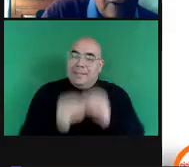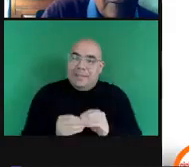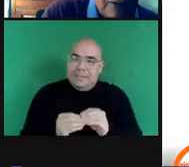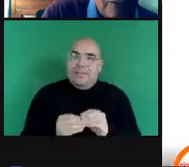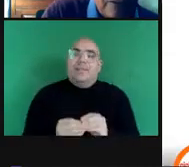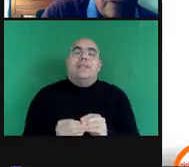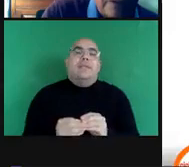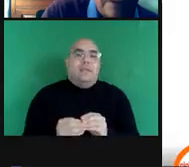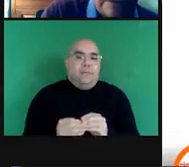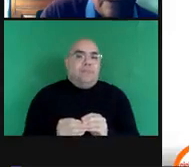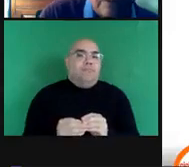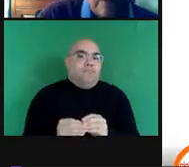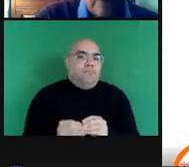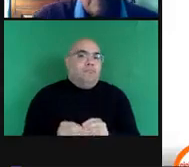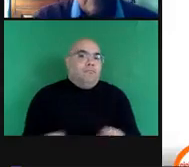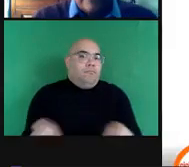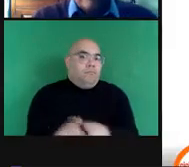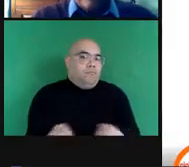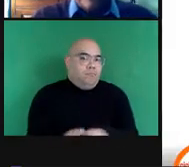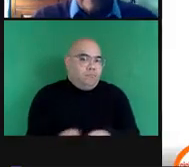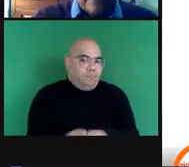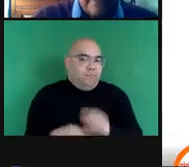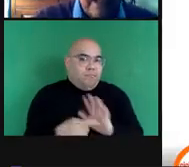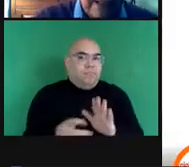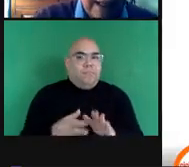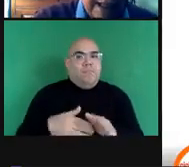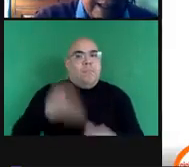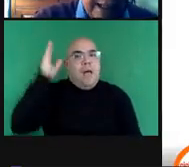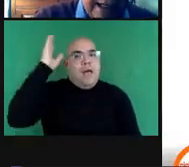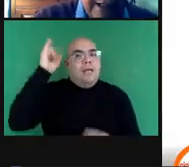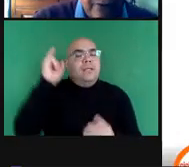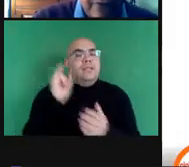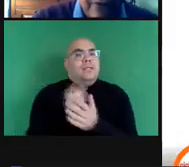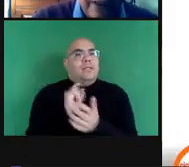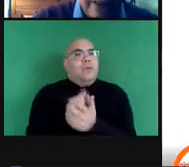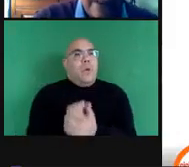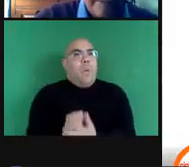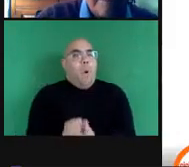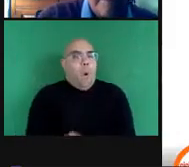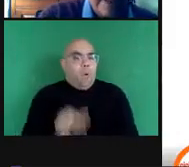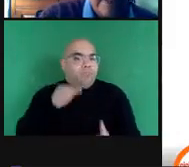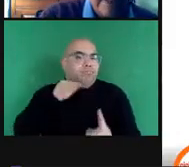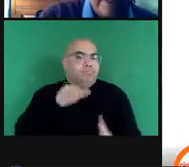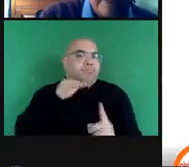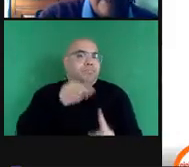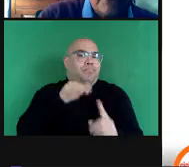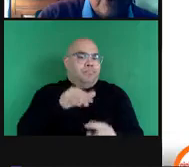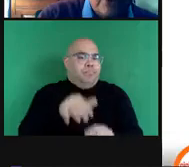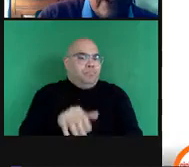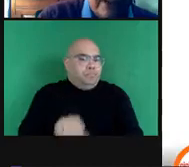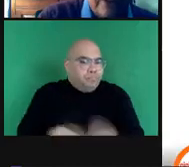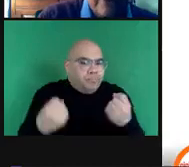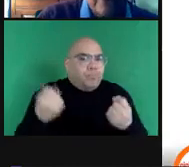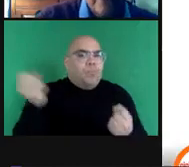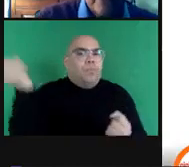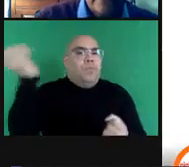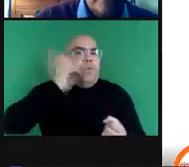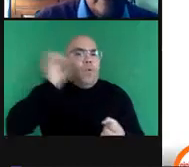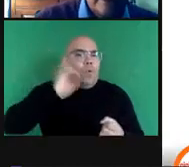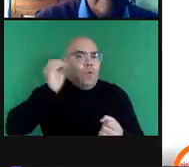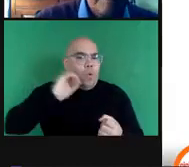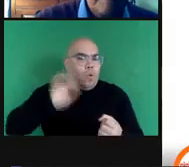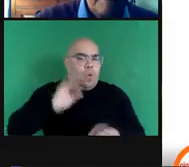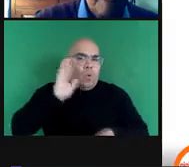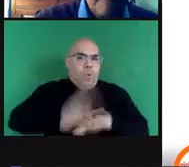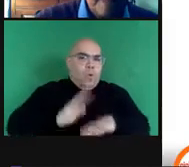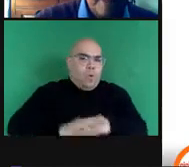interpretado como un algo que está atacando y distorsionando la